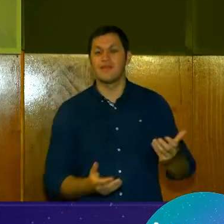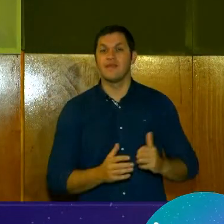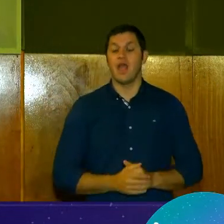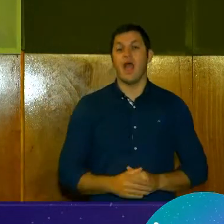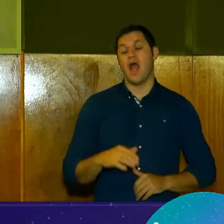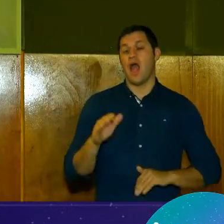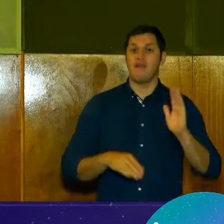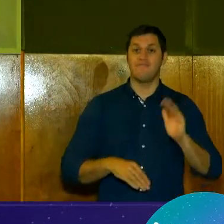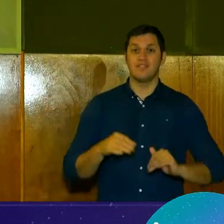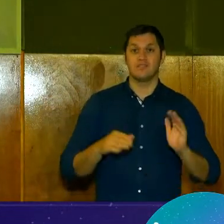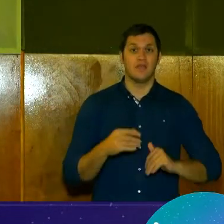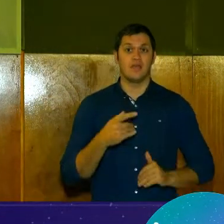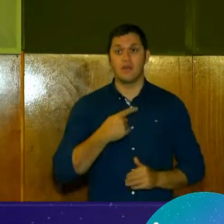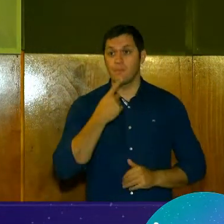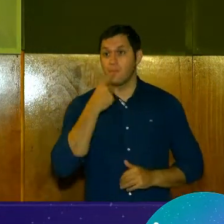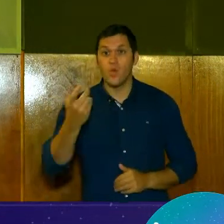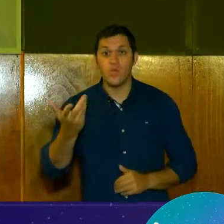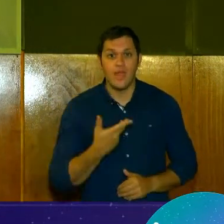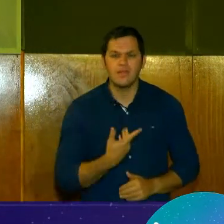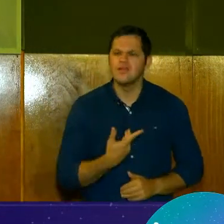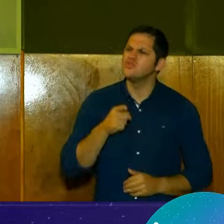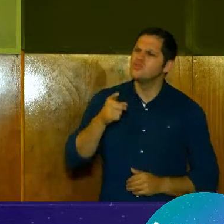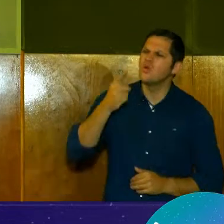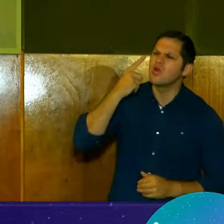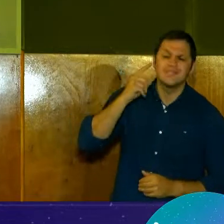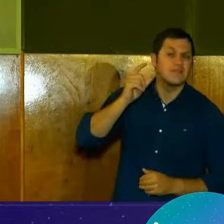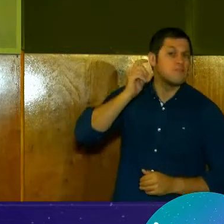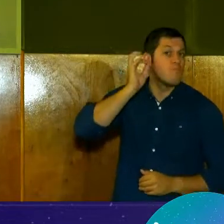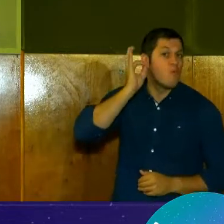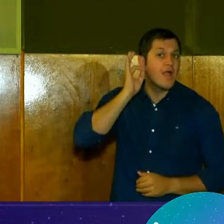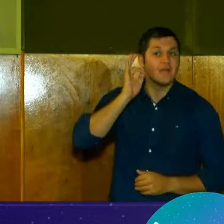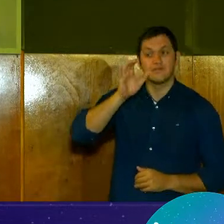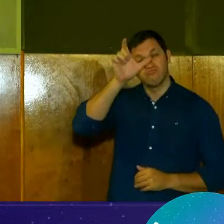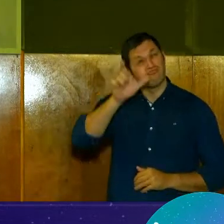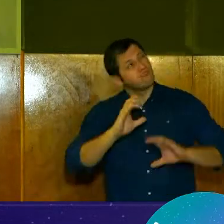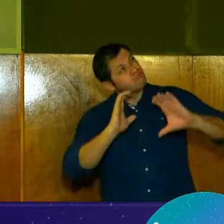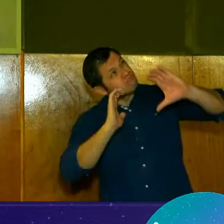pasa a todos nos pasa qué